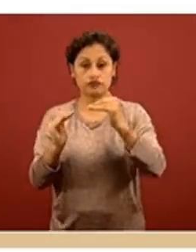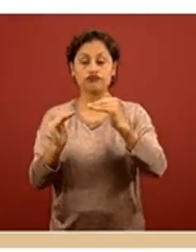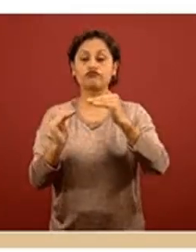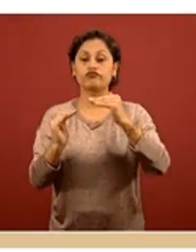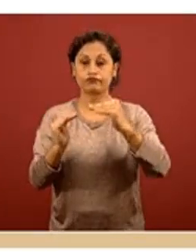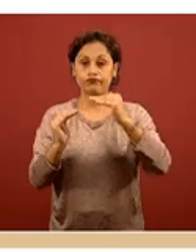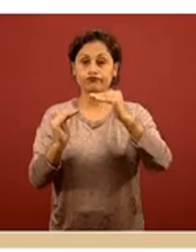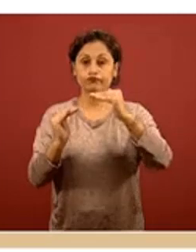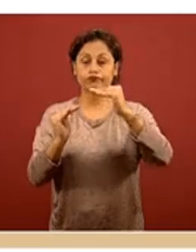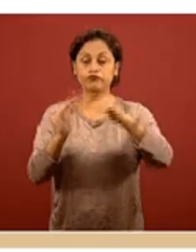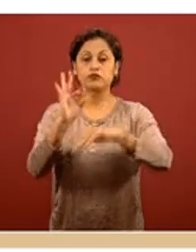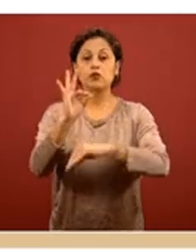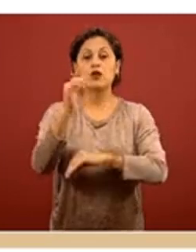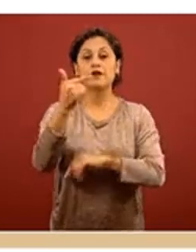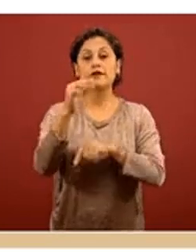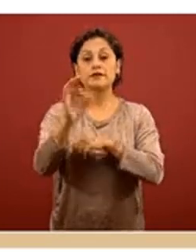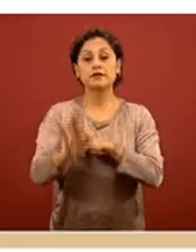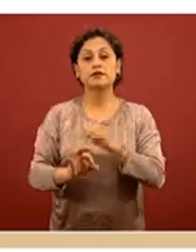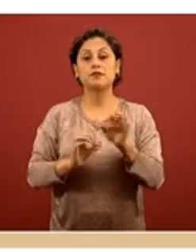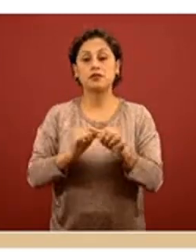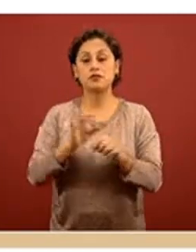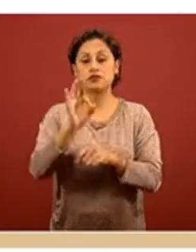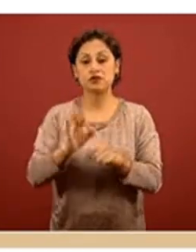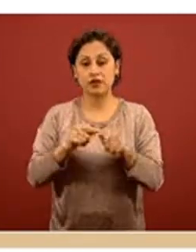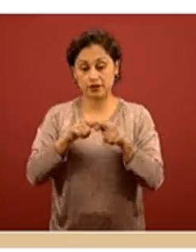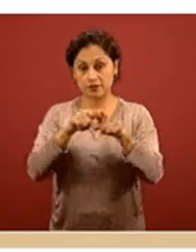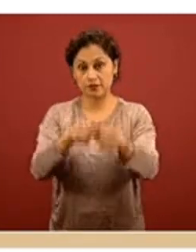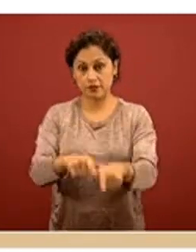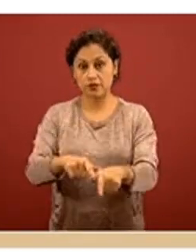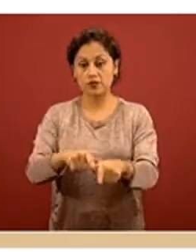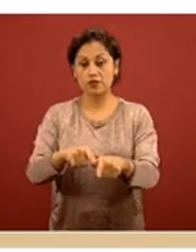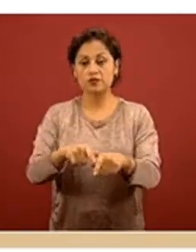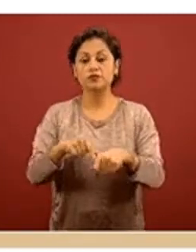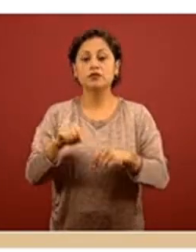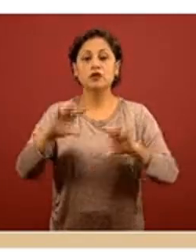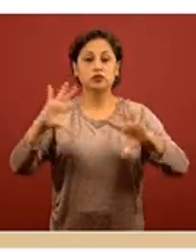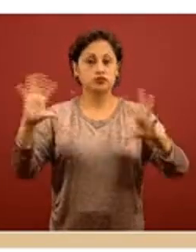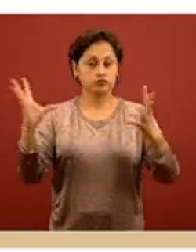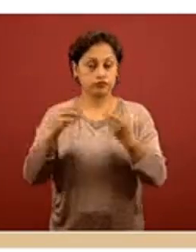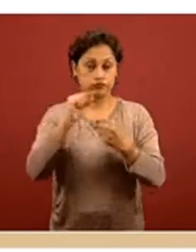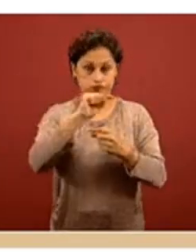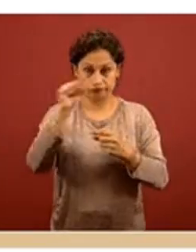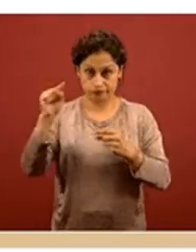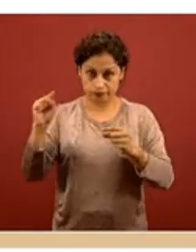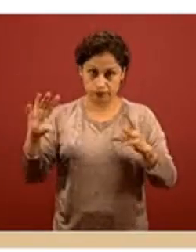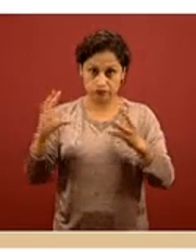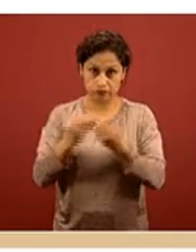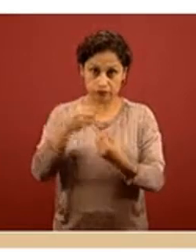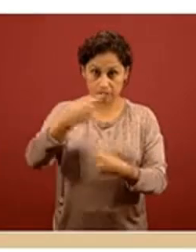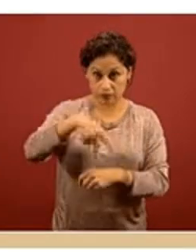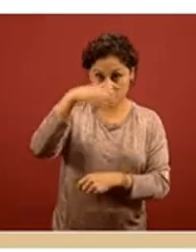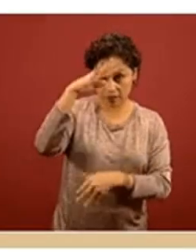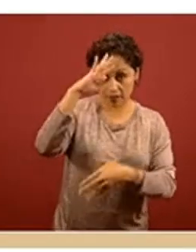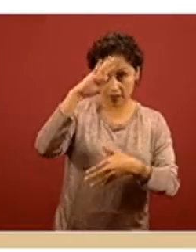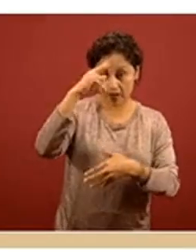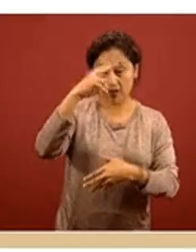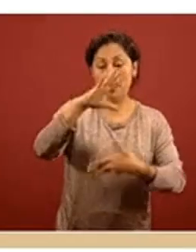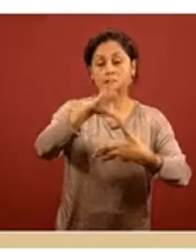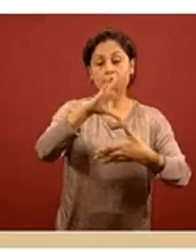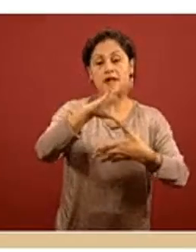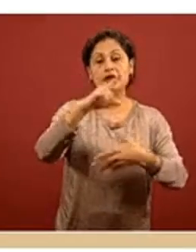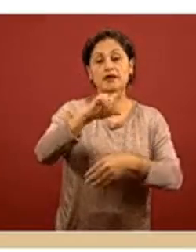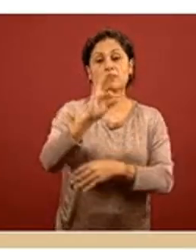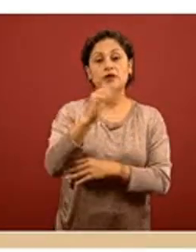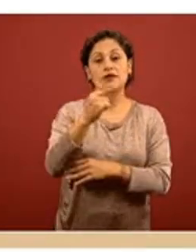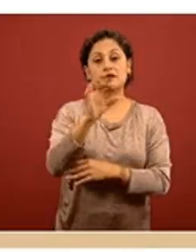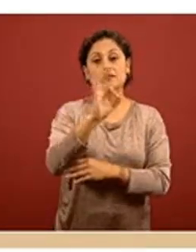el 47% de los casos confirmados en todo el mundo en los últimos 14 días, pero ya la región de Europa bajó a